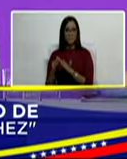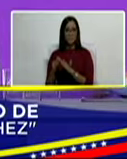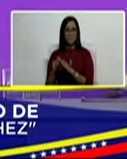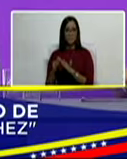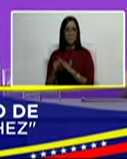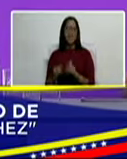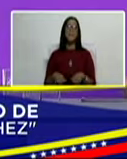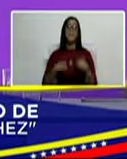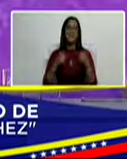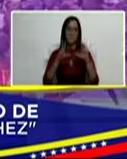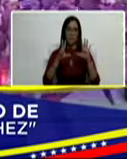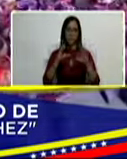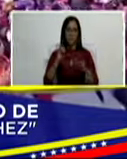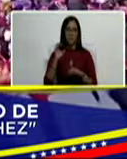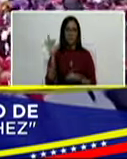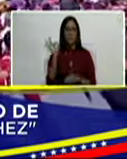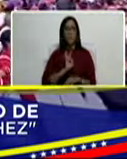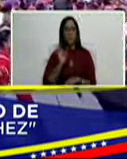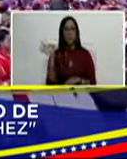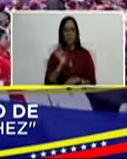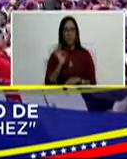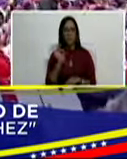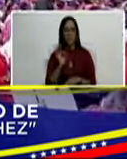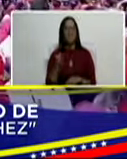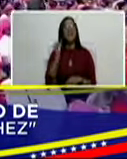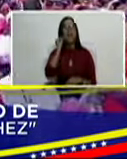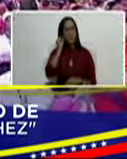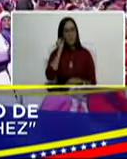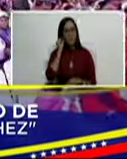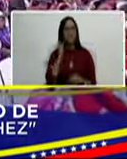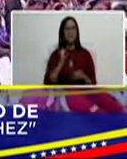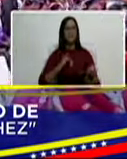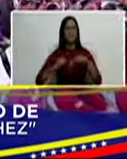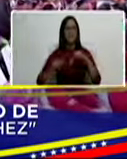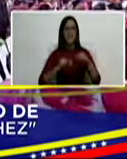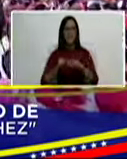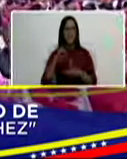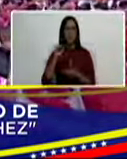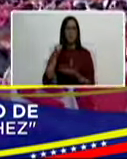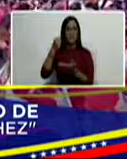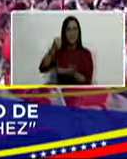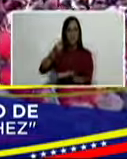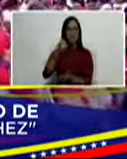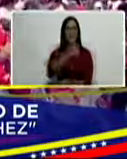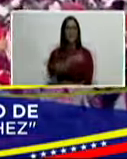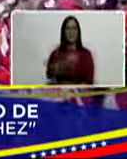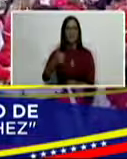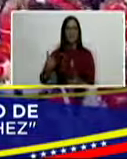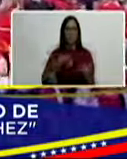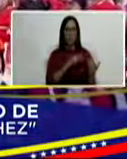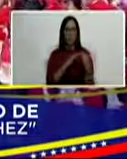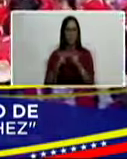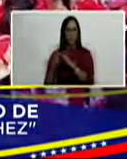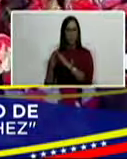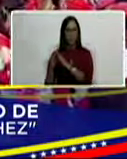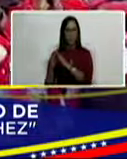Es más del 80% las mujeres que dirigen los CLAP en cada comunidad.